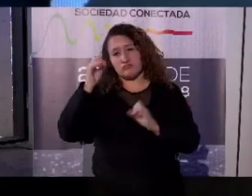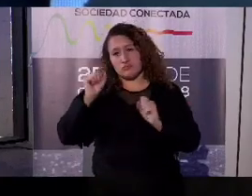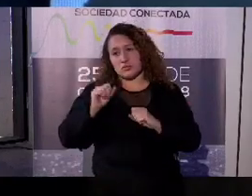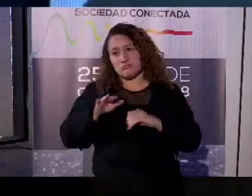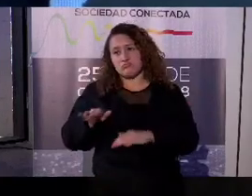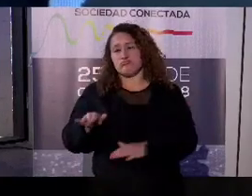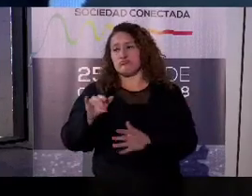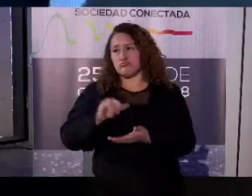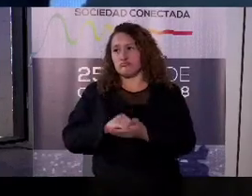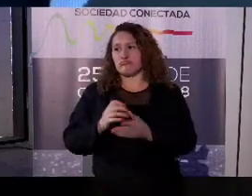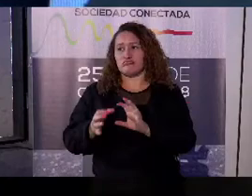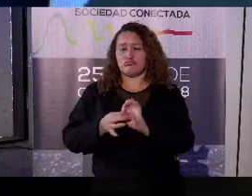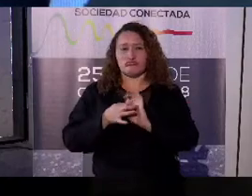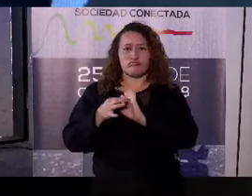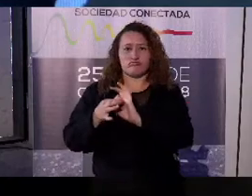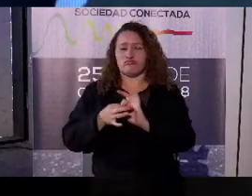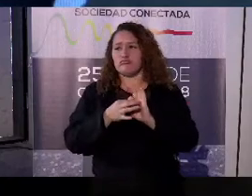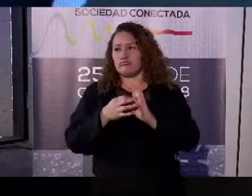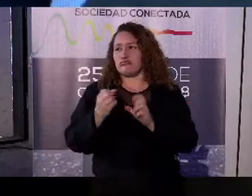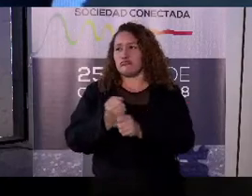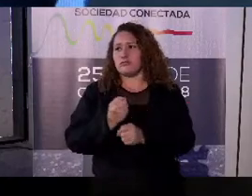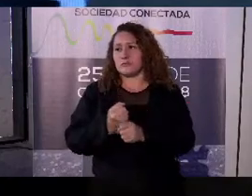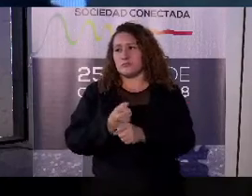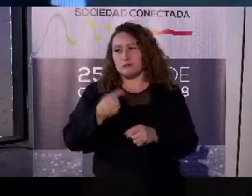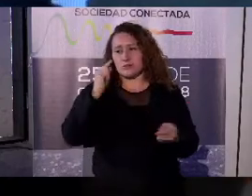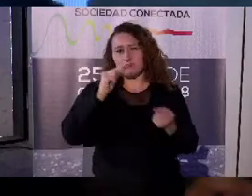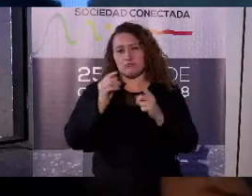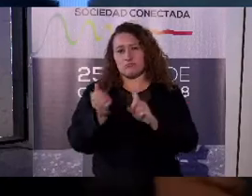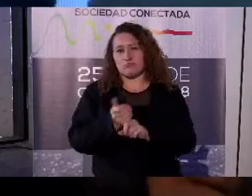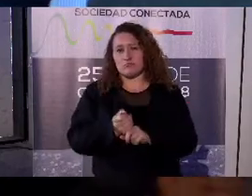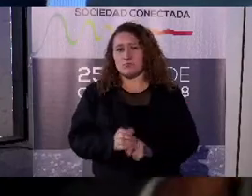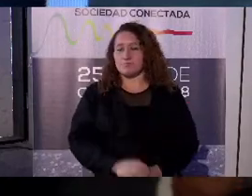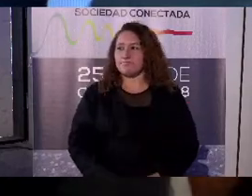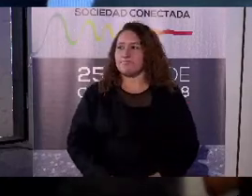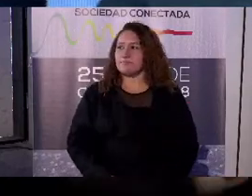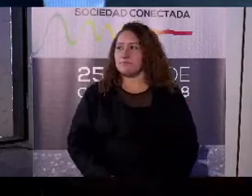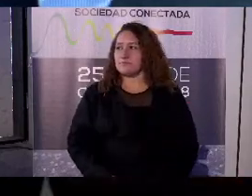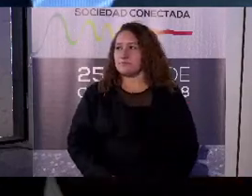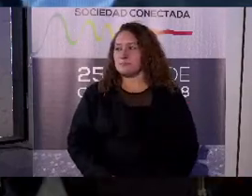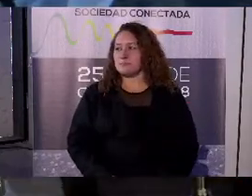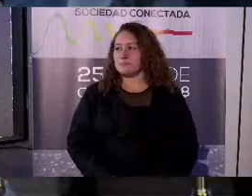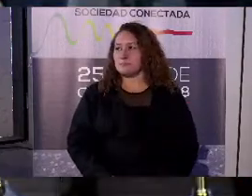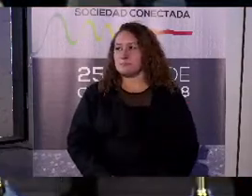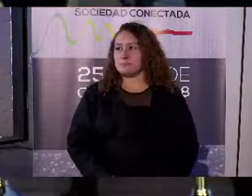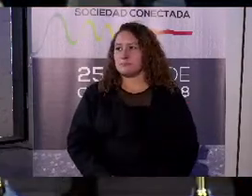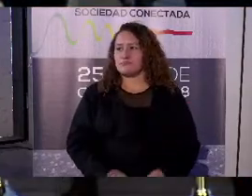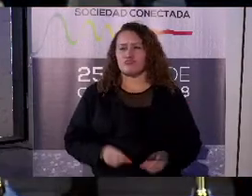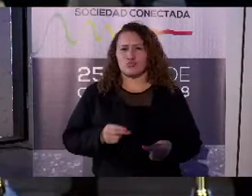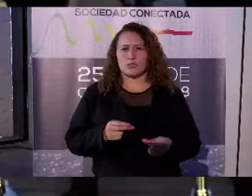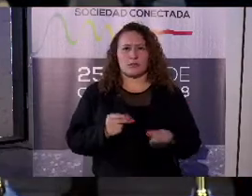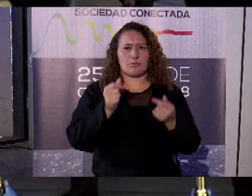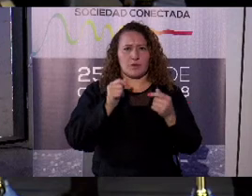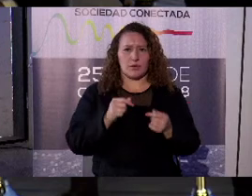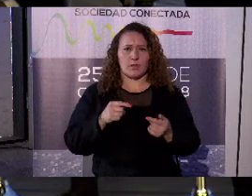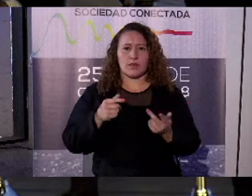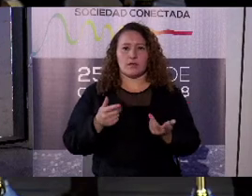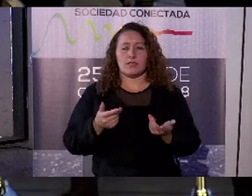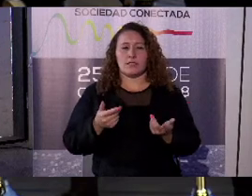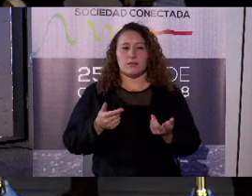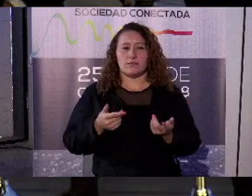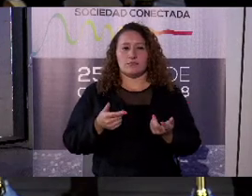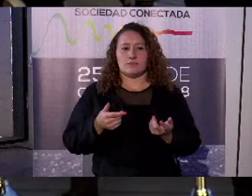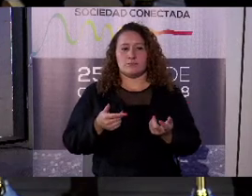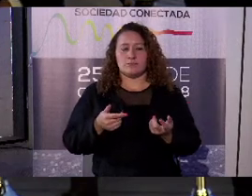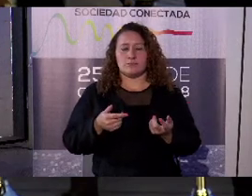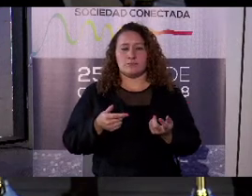apoyábamos en conjunto para lo que la región necesite muy buen mensaje Gracias tal vez muy rápido pues este por lo menos